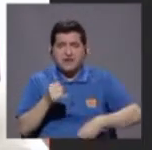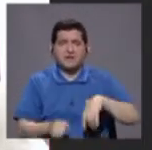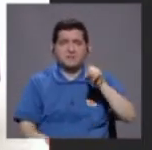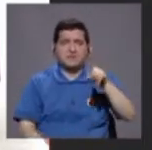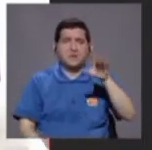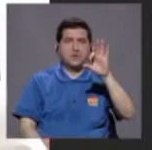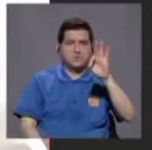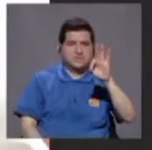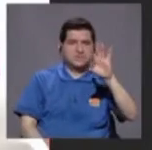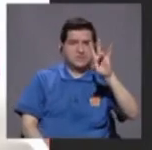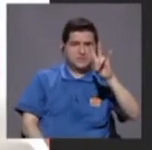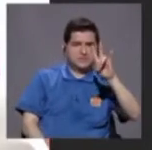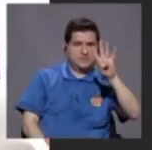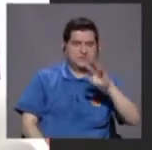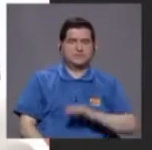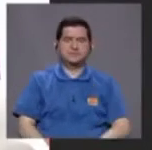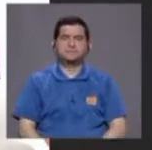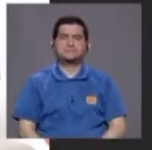Juan.